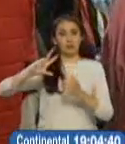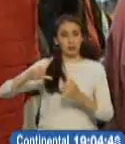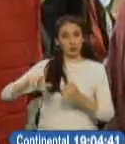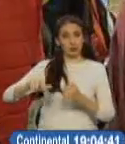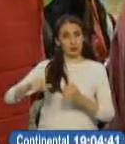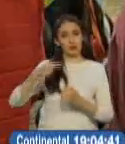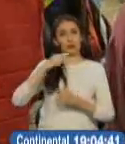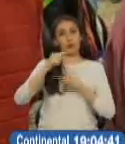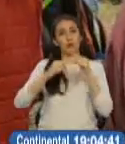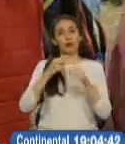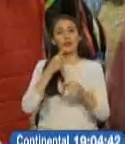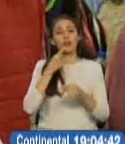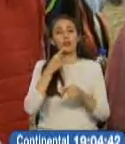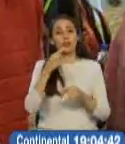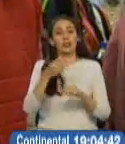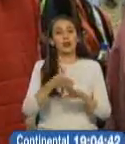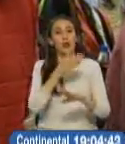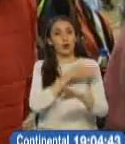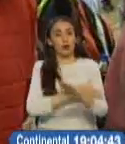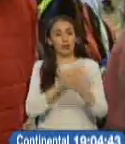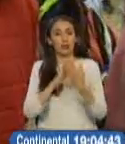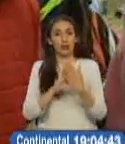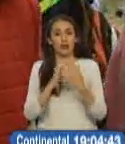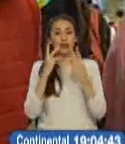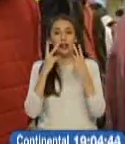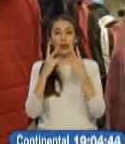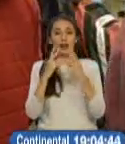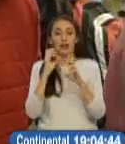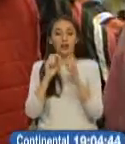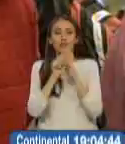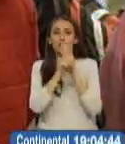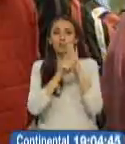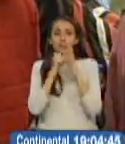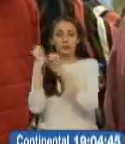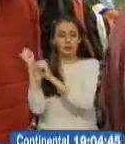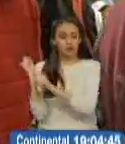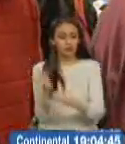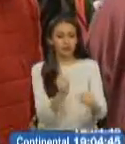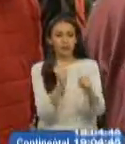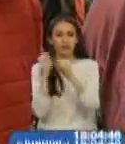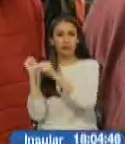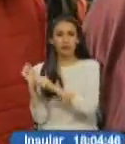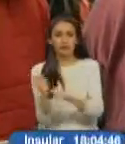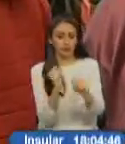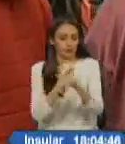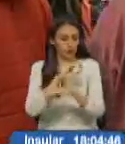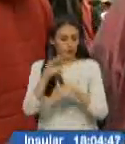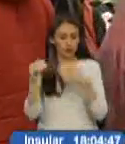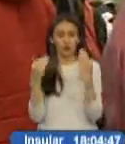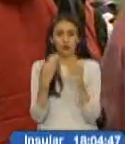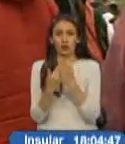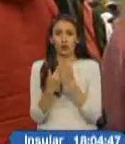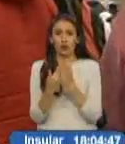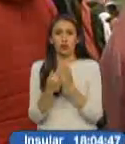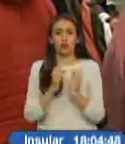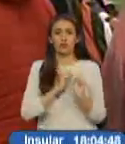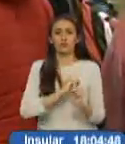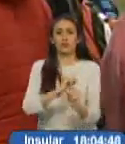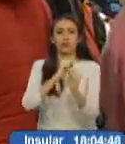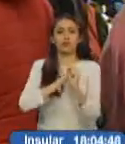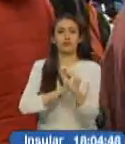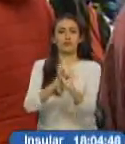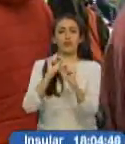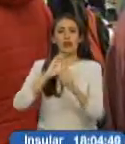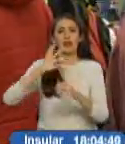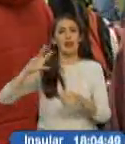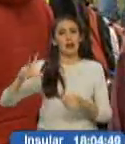su intervención con su discurso, creemos de que esto simbólicamente tiene que ser una situación muy importante para que se pueda concebir y que la corrupción